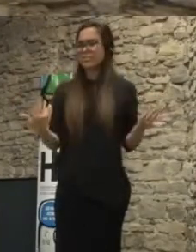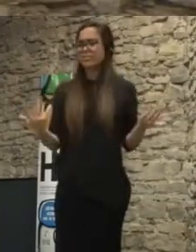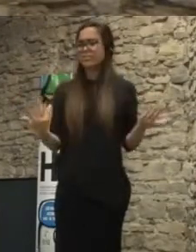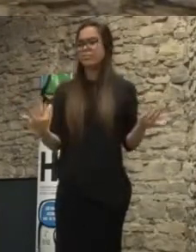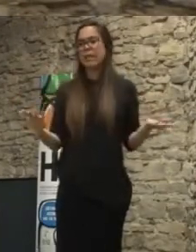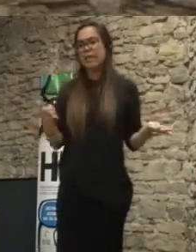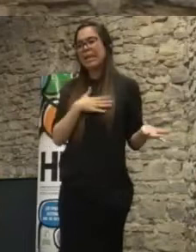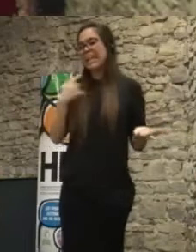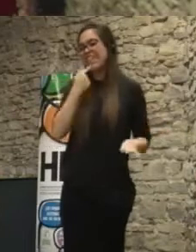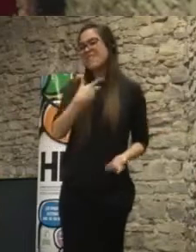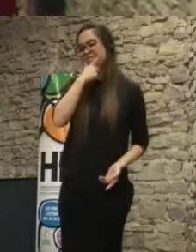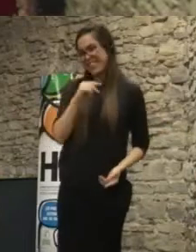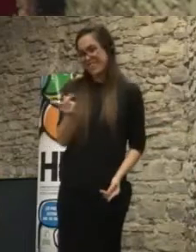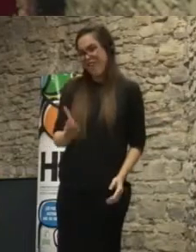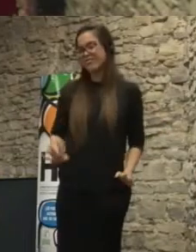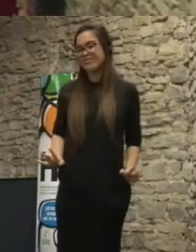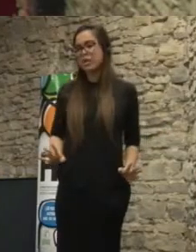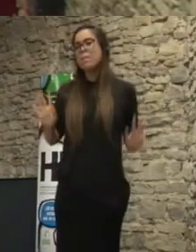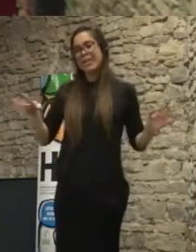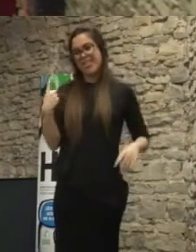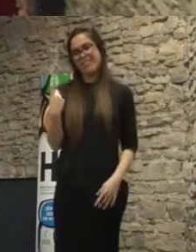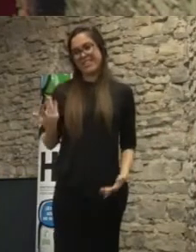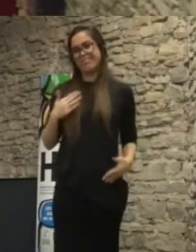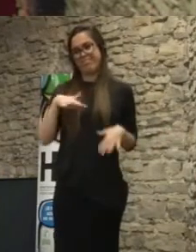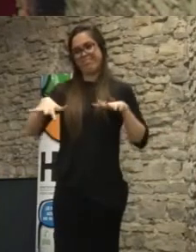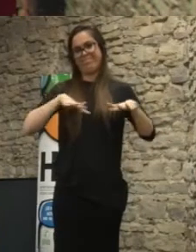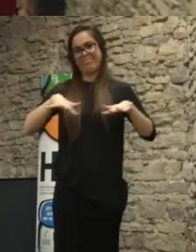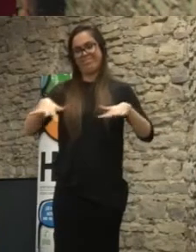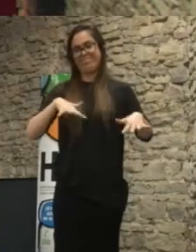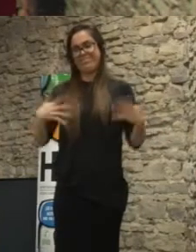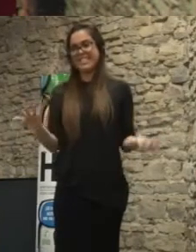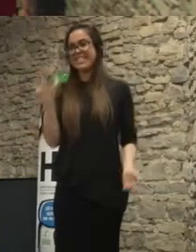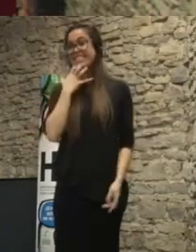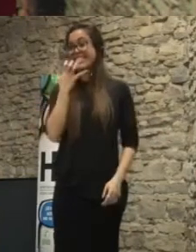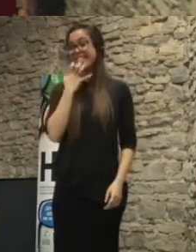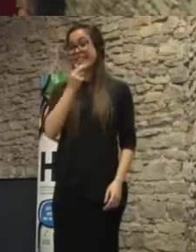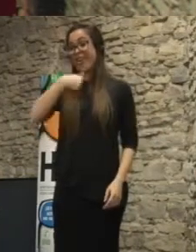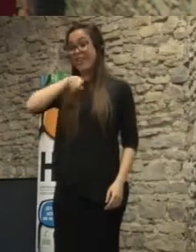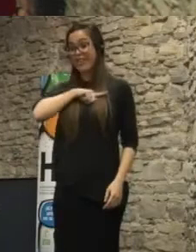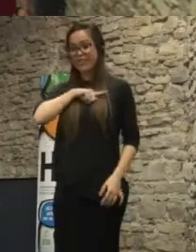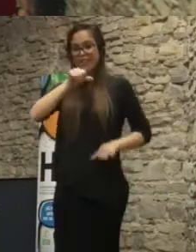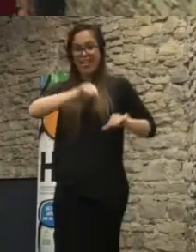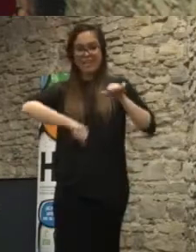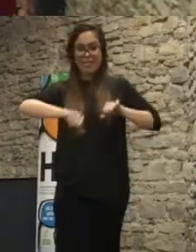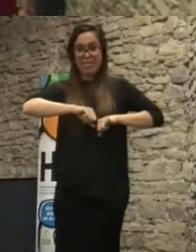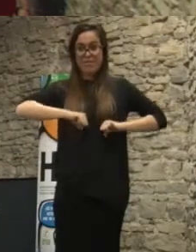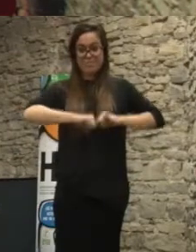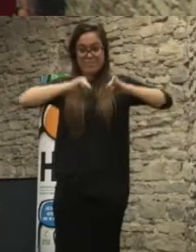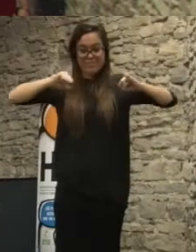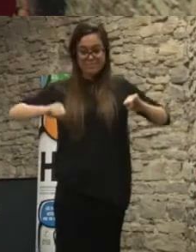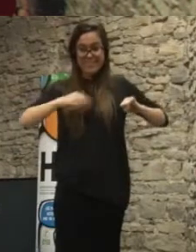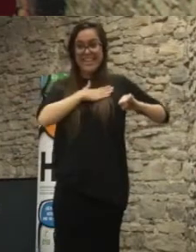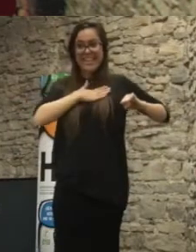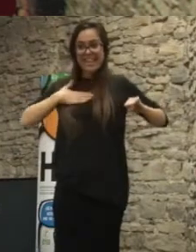sea fácil, pero lo necesitamos si queremos fortalecer el movimiento asociativo y lo